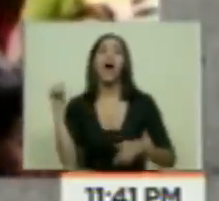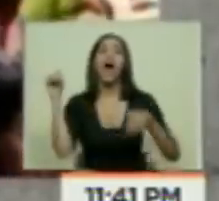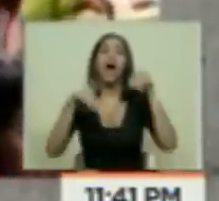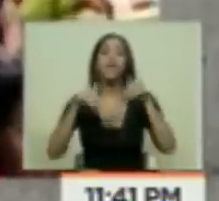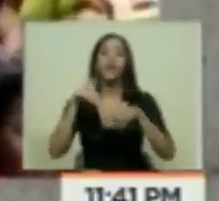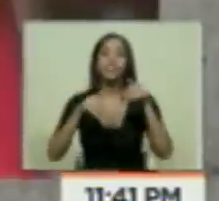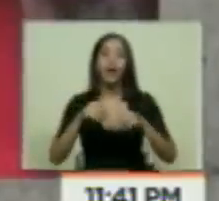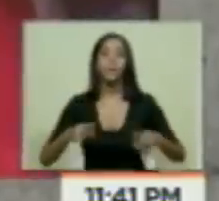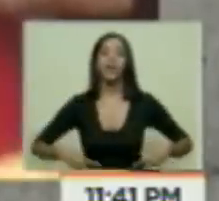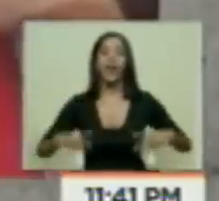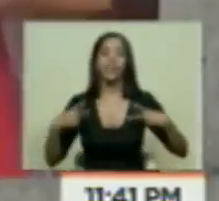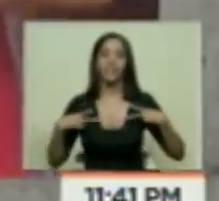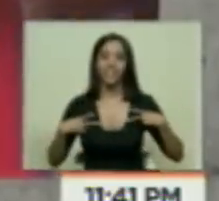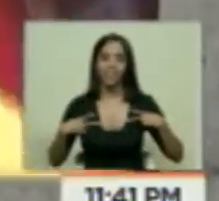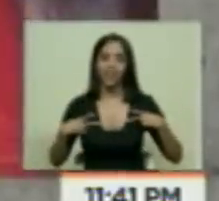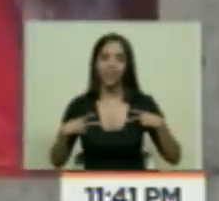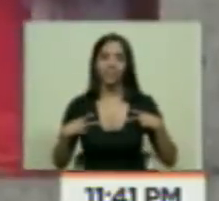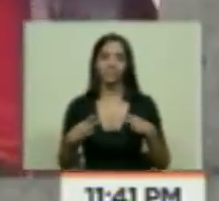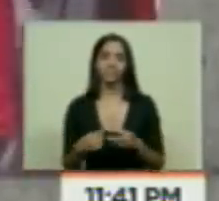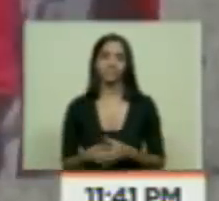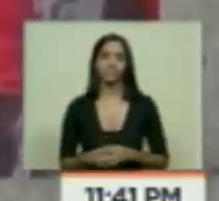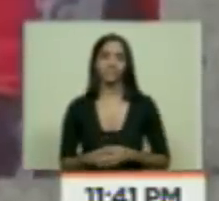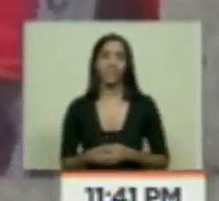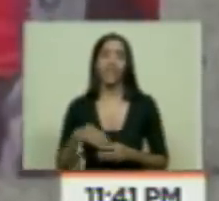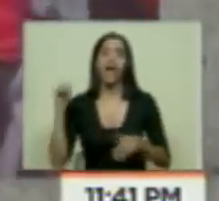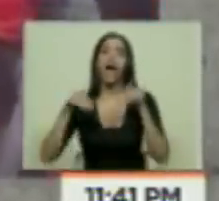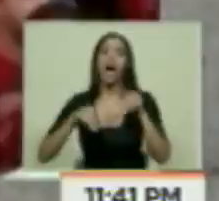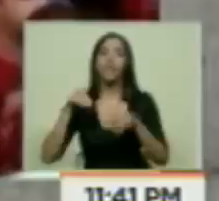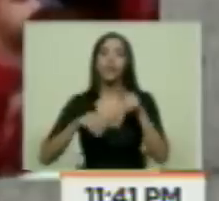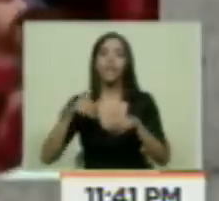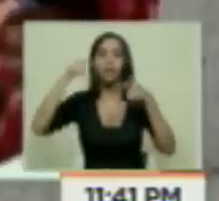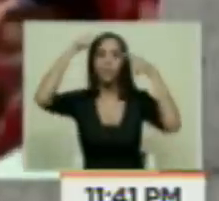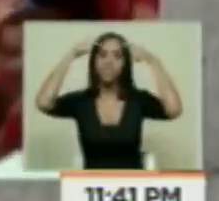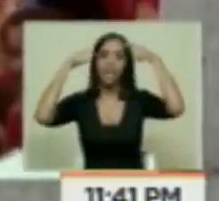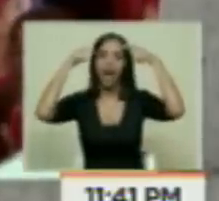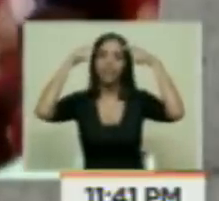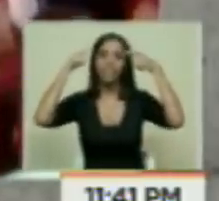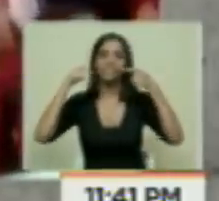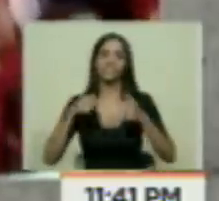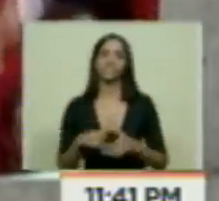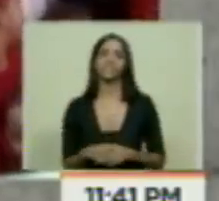la vida, a votar por